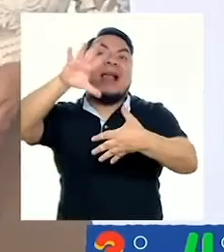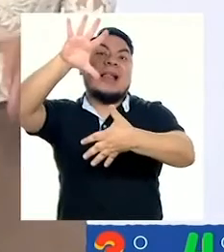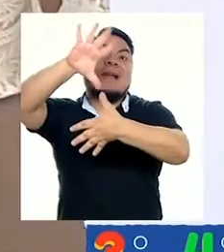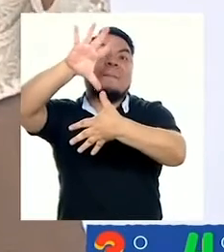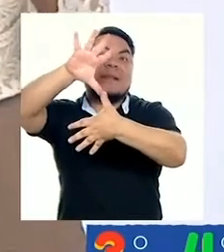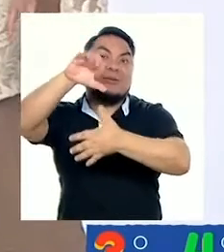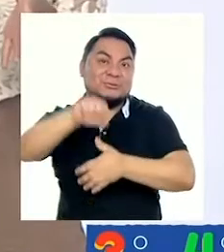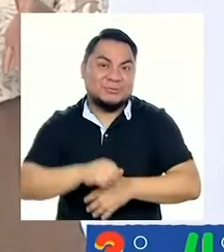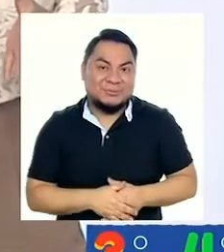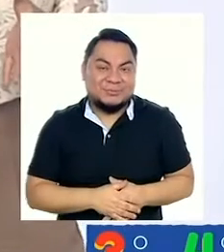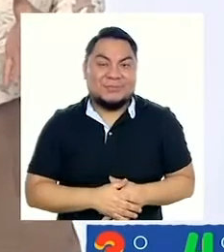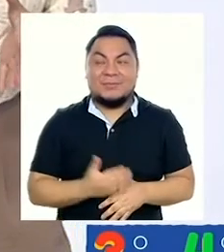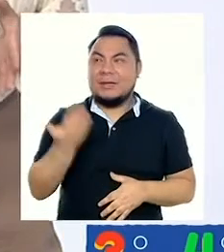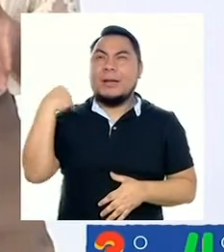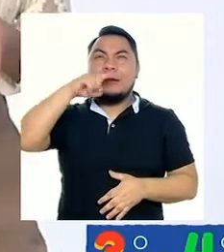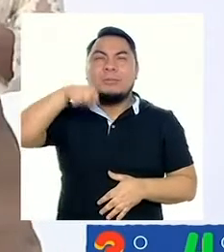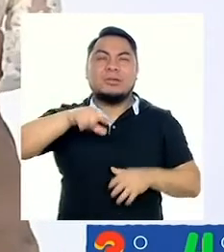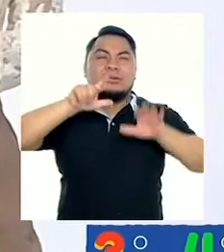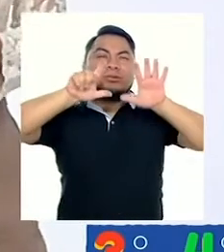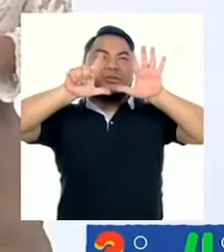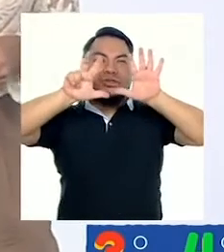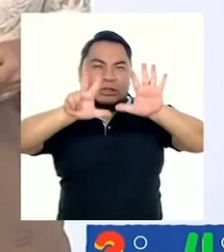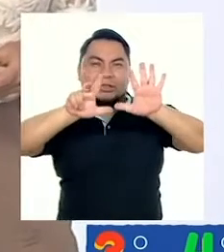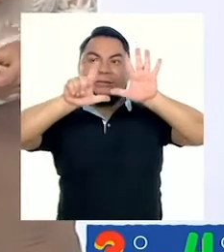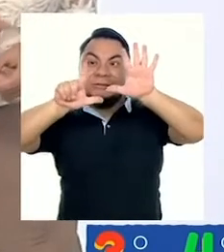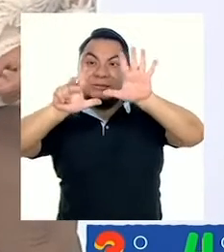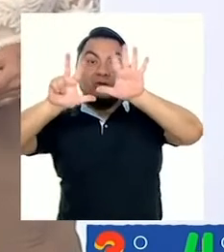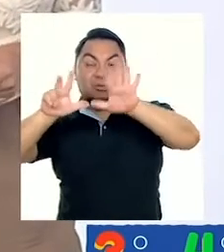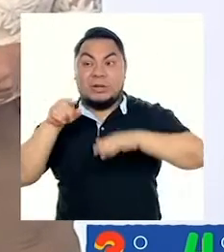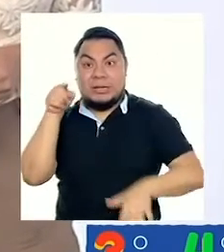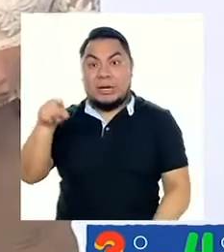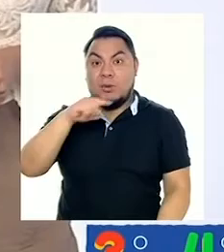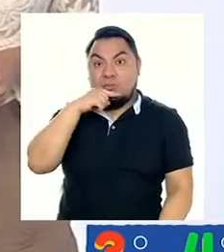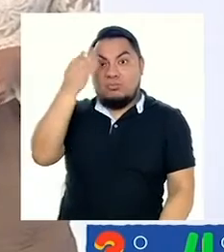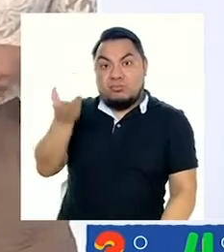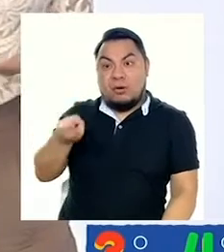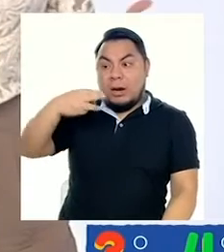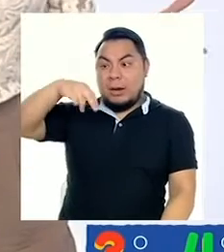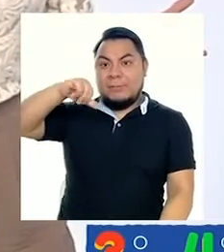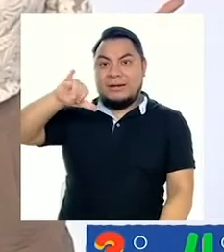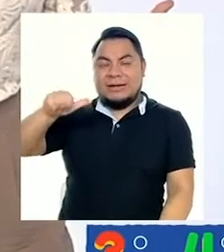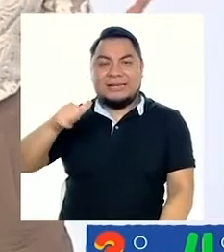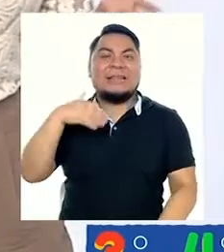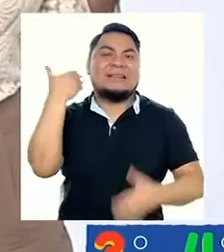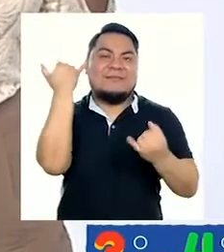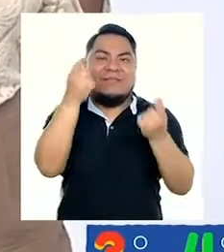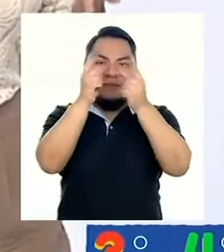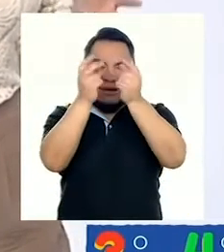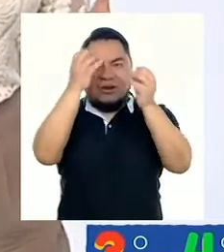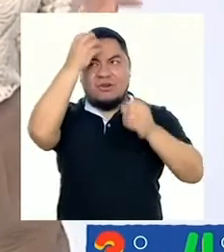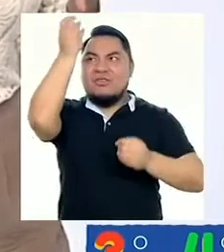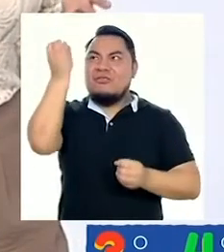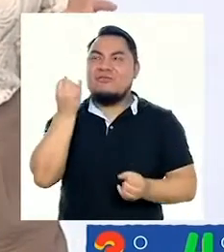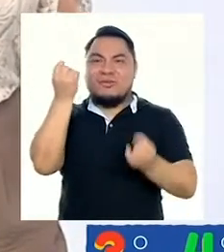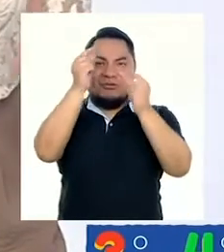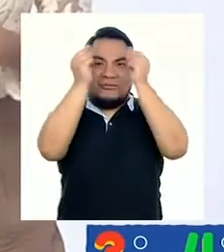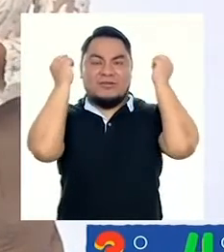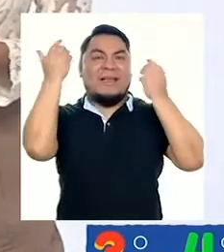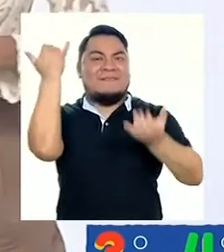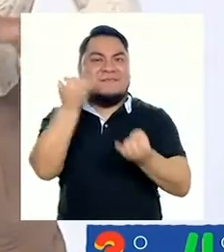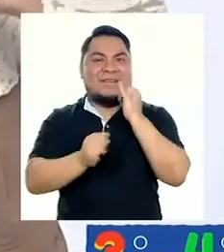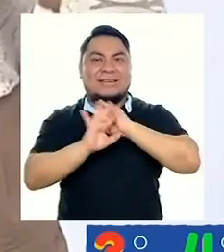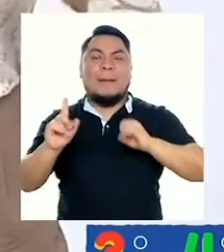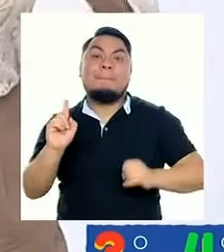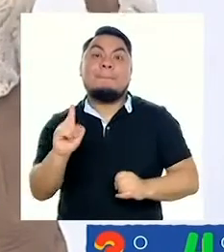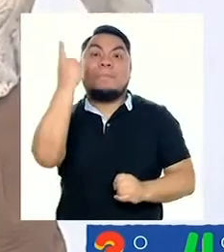Sur. En 1878, María Trinidad se graduó y se convirtió en la primera jurista